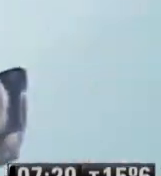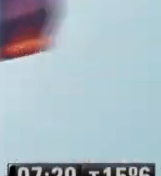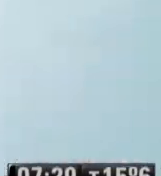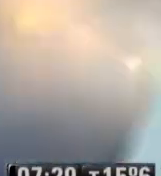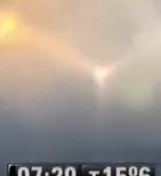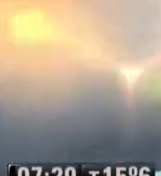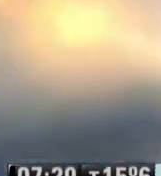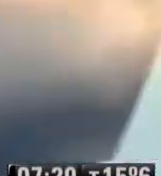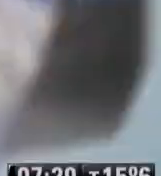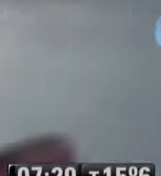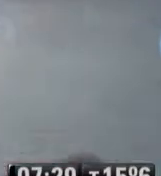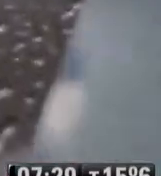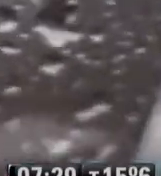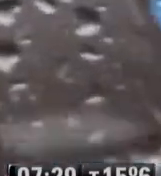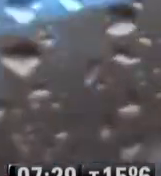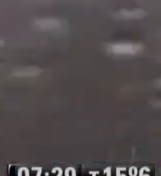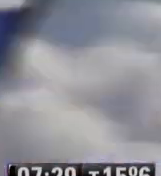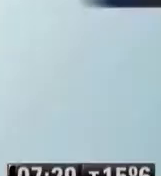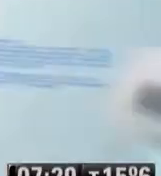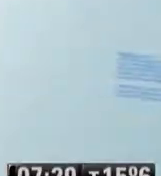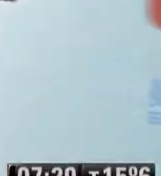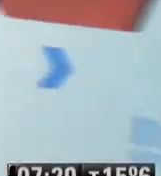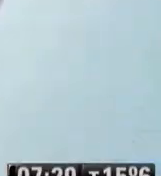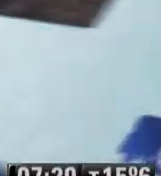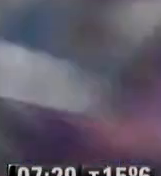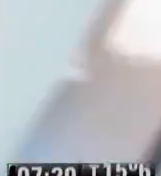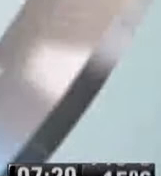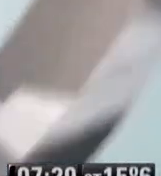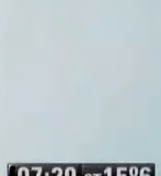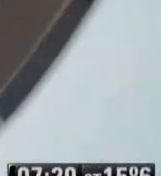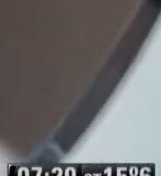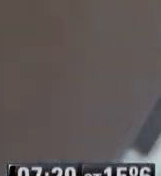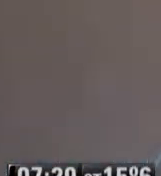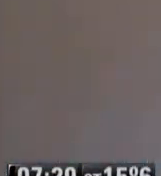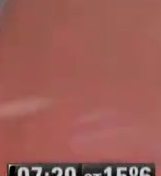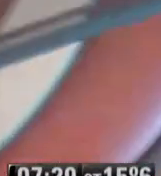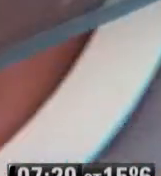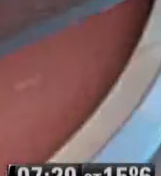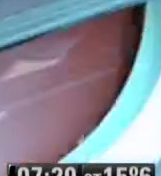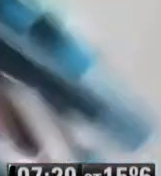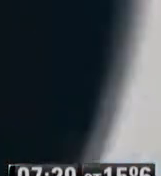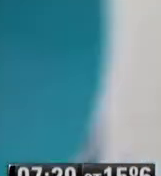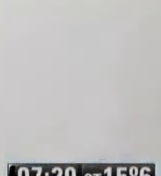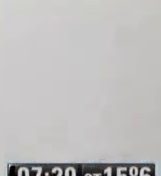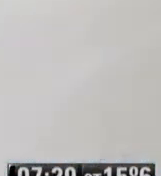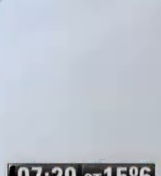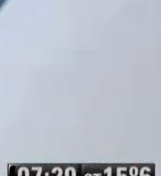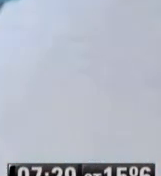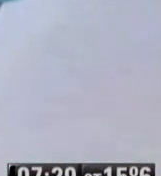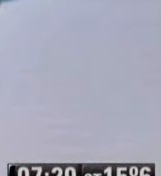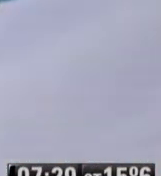historia me he inventado para estar aquí, aquí a tu lado. Y no te das cuenta que